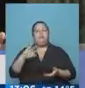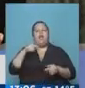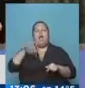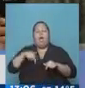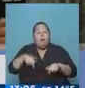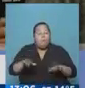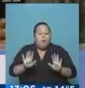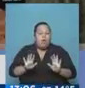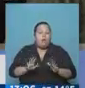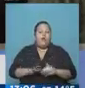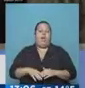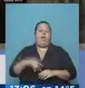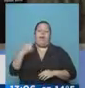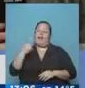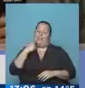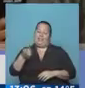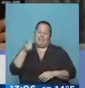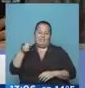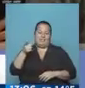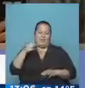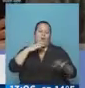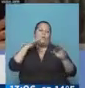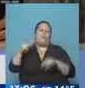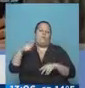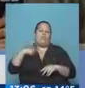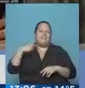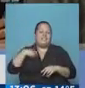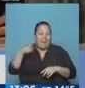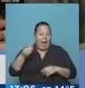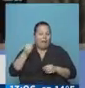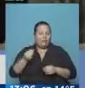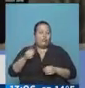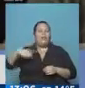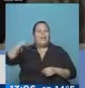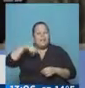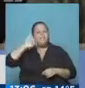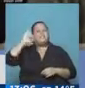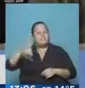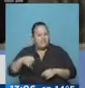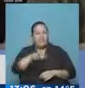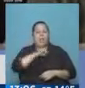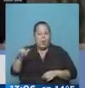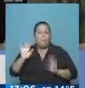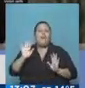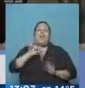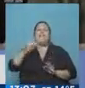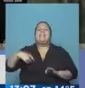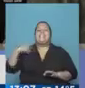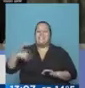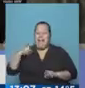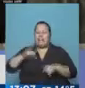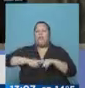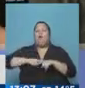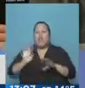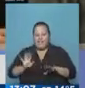es lo que sostienen desde la versión sindical es que ellos sí han hecho denuncias pero denuncias sindicales denuncias